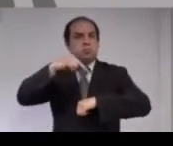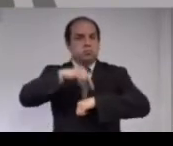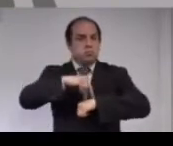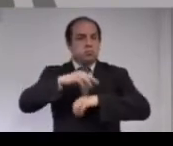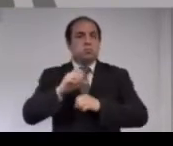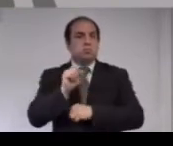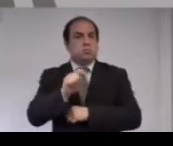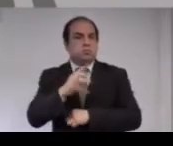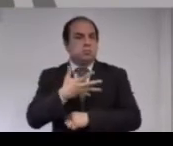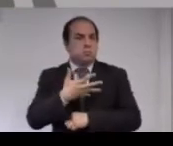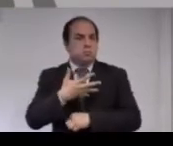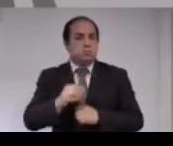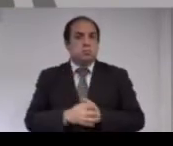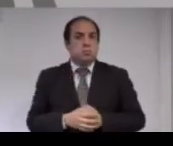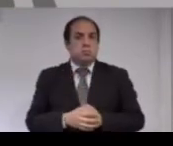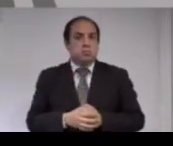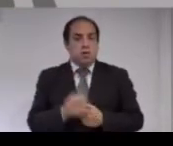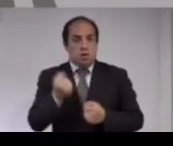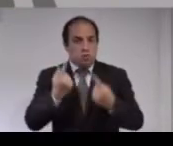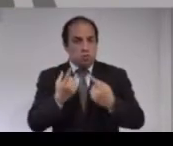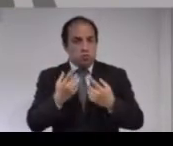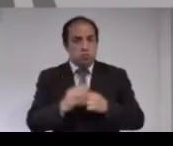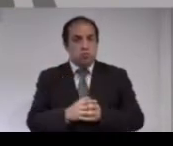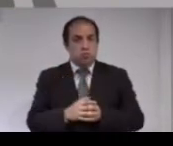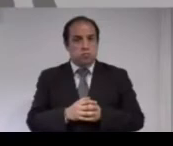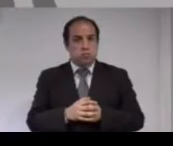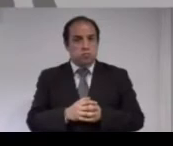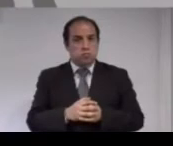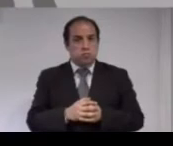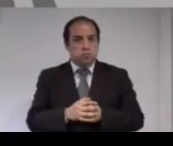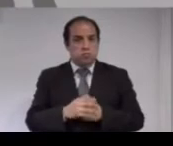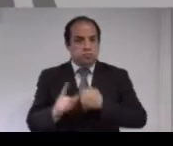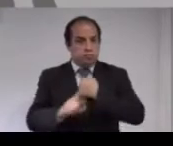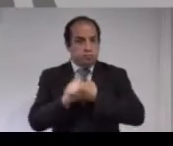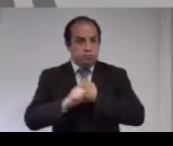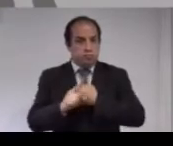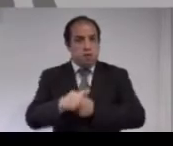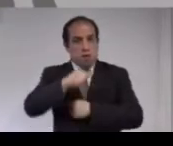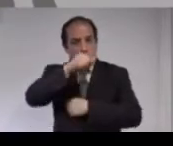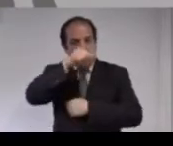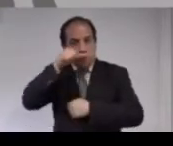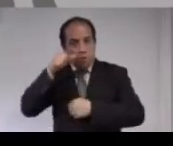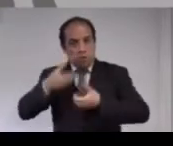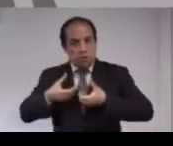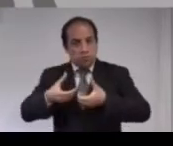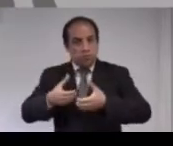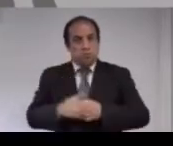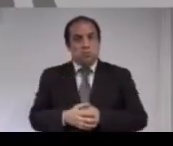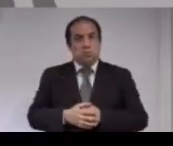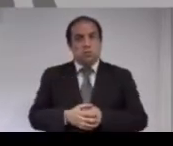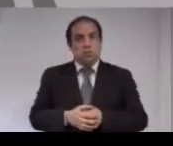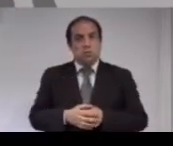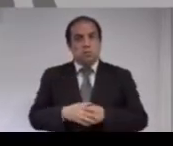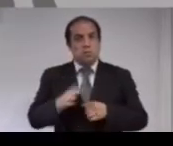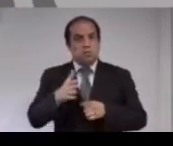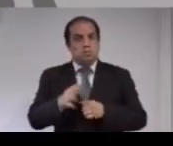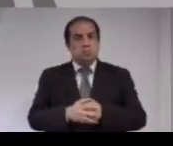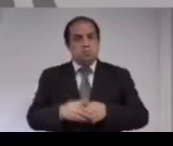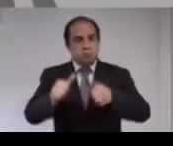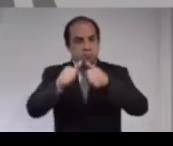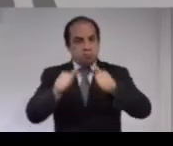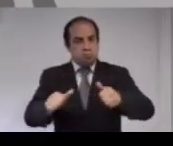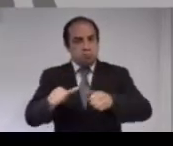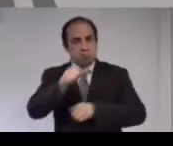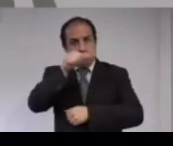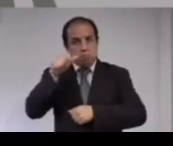también algunos incidentes sobre Juárez, ¿no?, a la altura del Hemiciclo de Bellas Artes,